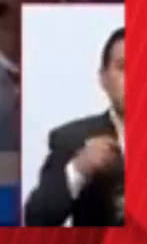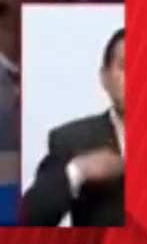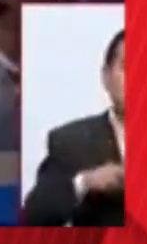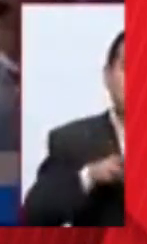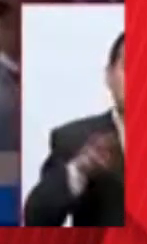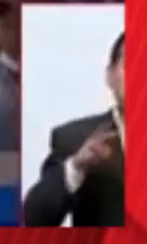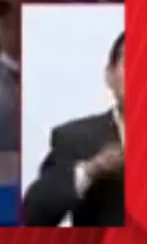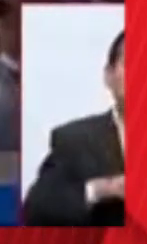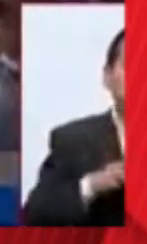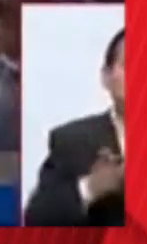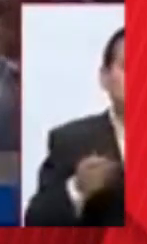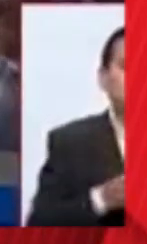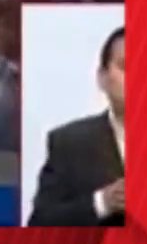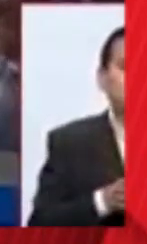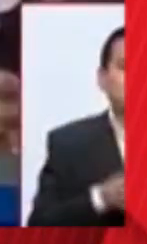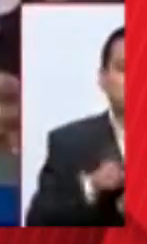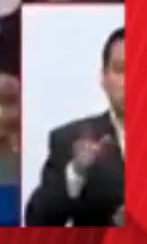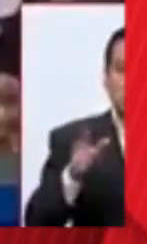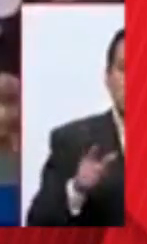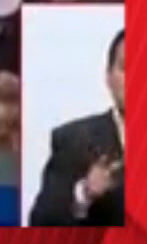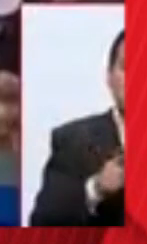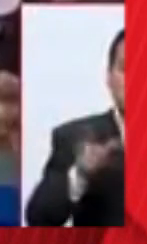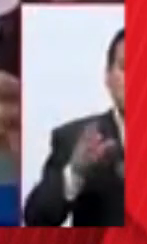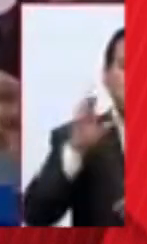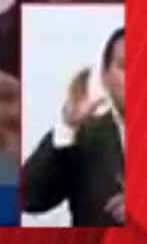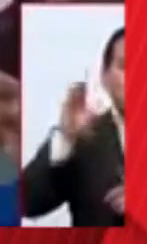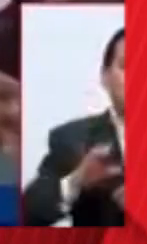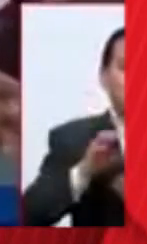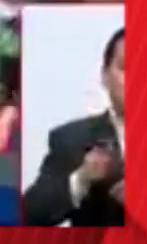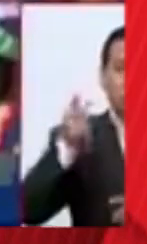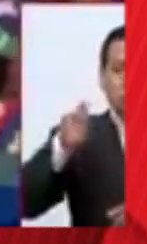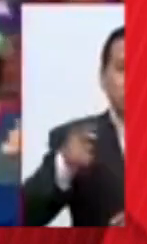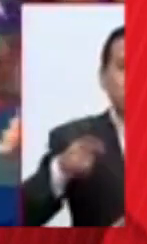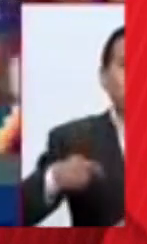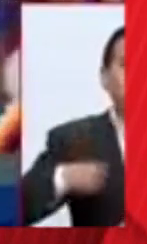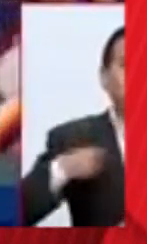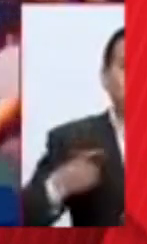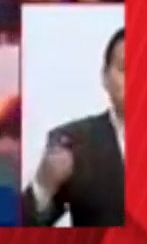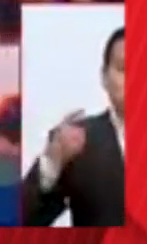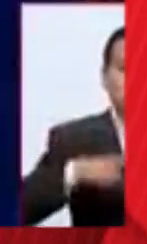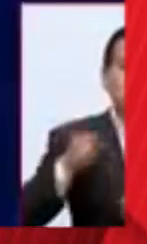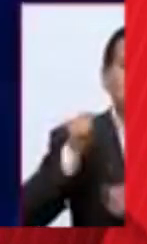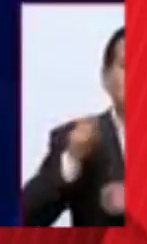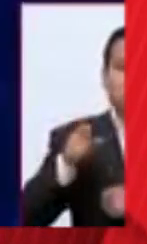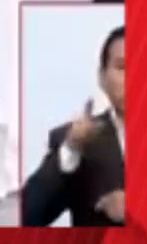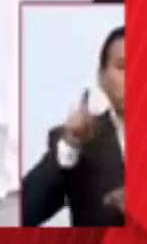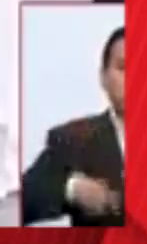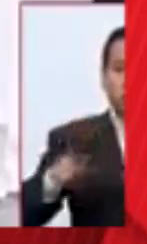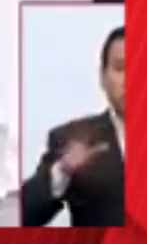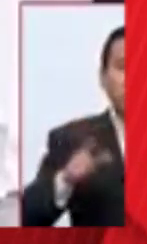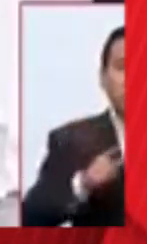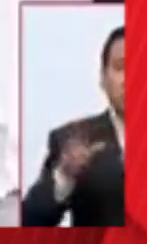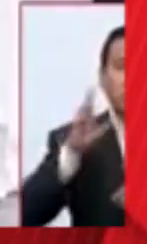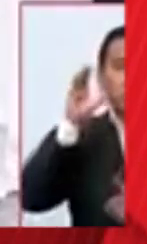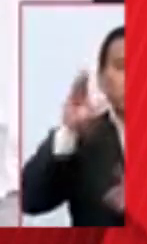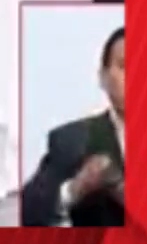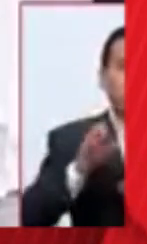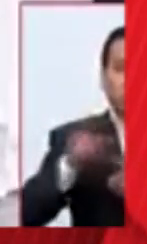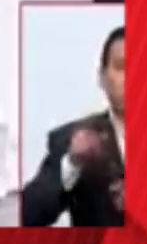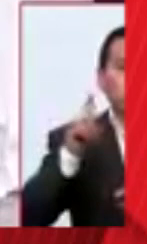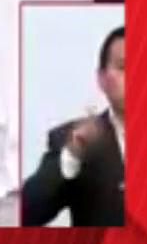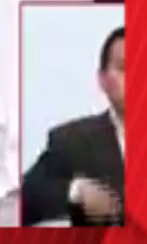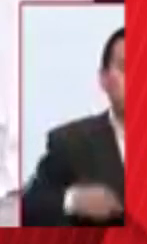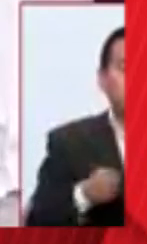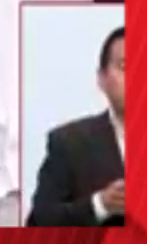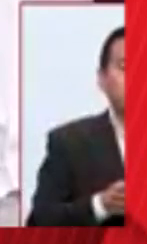e interpretar, el dirigente de la Confederación, si no es militante del MAS, no puede ser dirigente de la Confederación Sindical